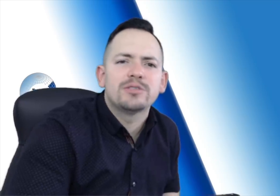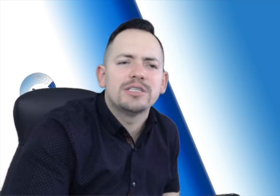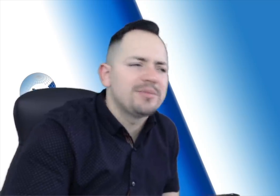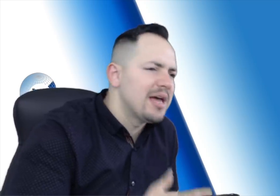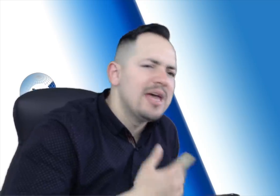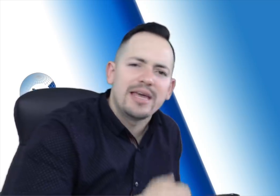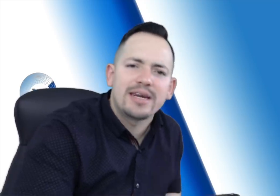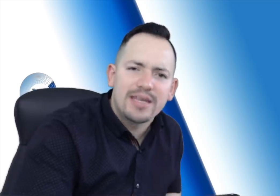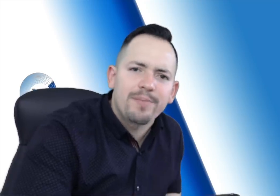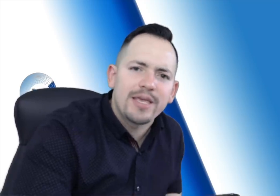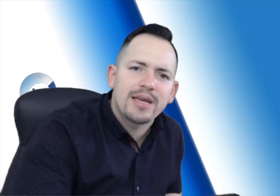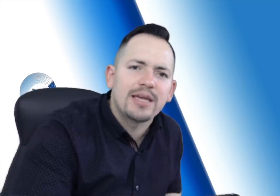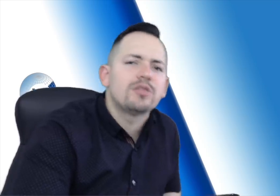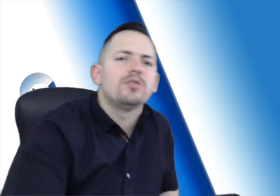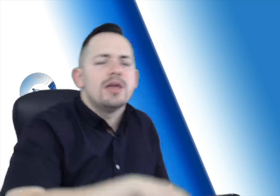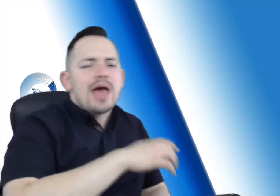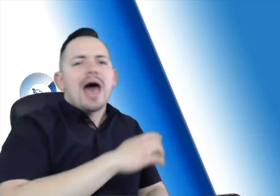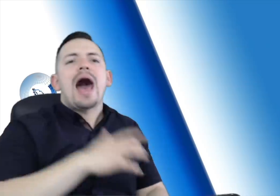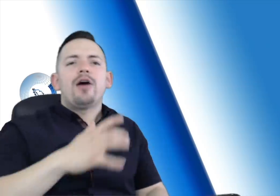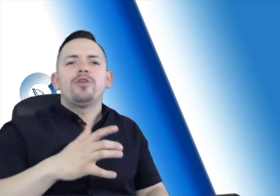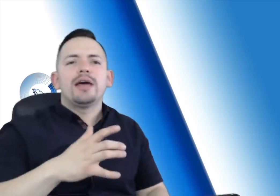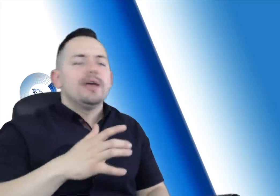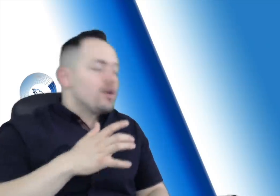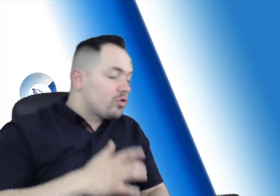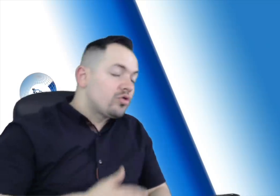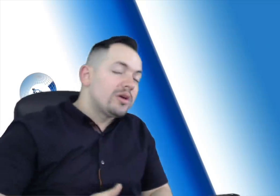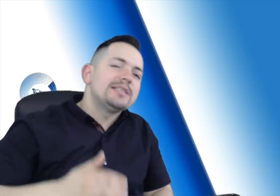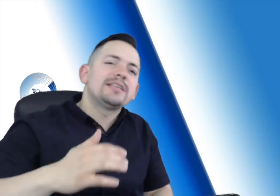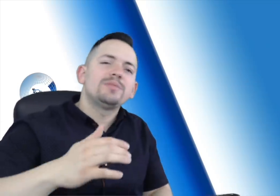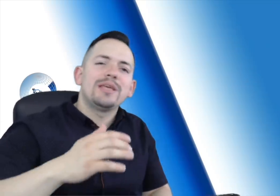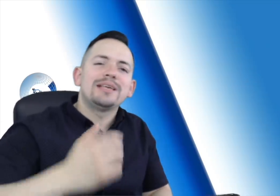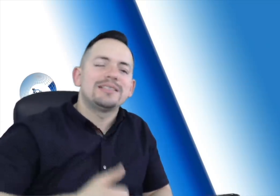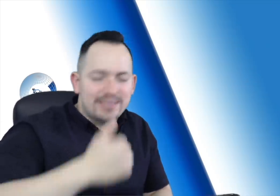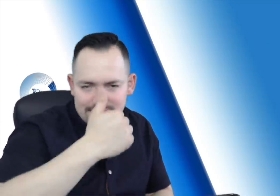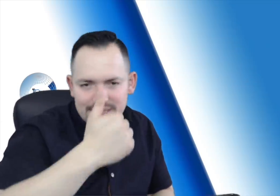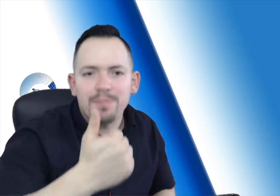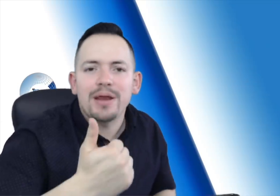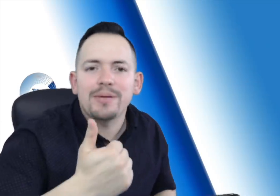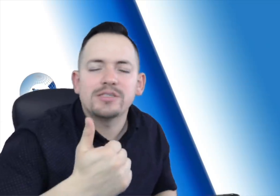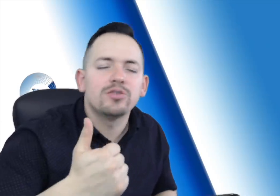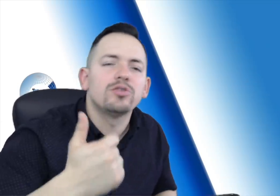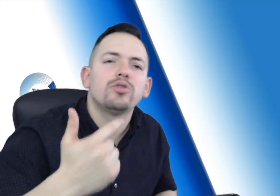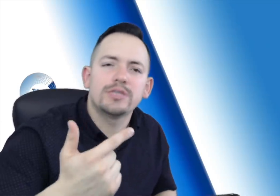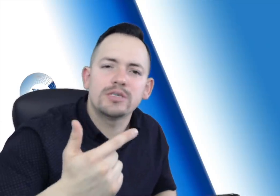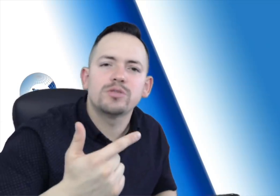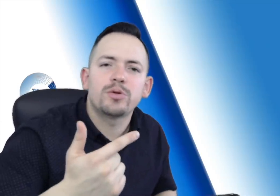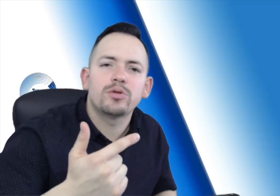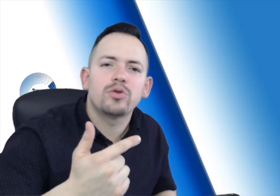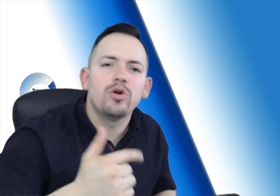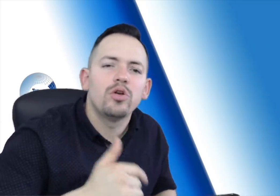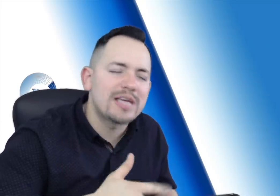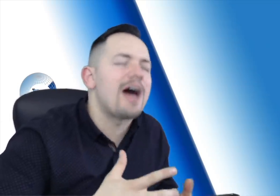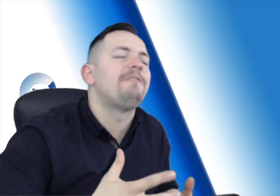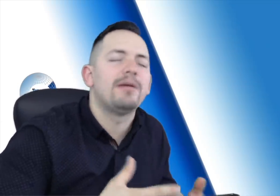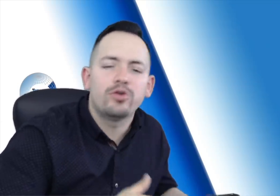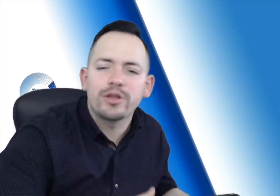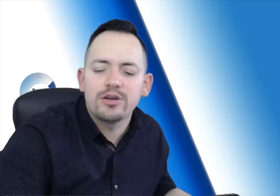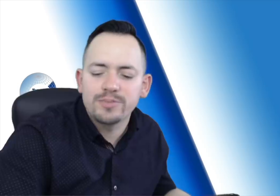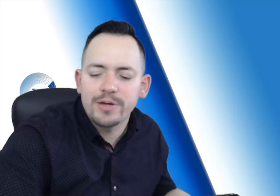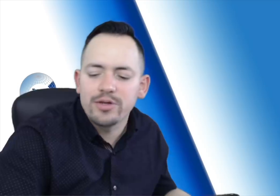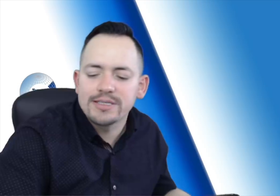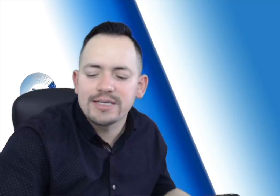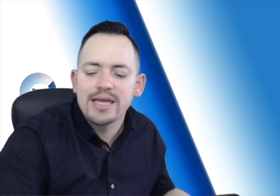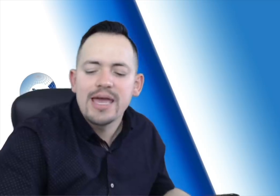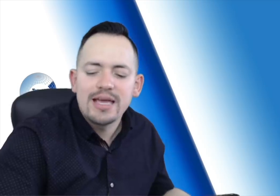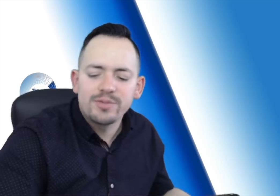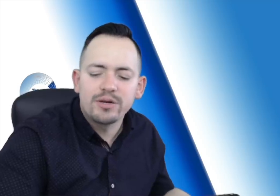bajeza rebusnísima Enrique Peña Nieto. Ahora, con todas estas medidas de prevención, todos estos protocolos a favor de